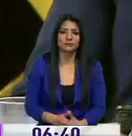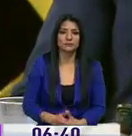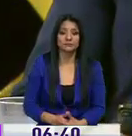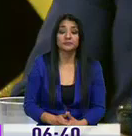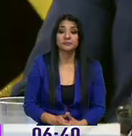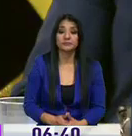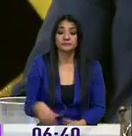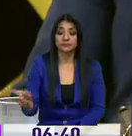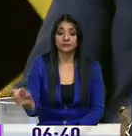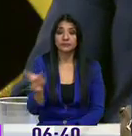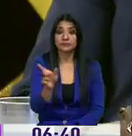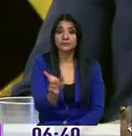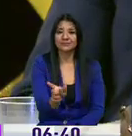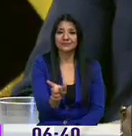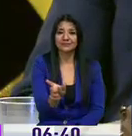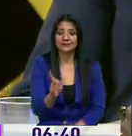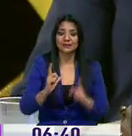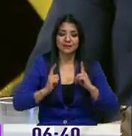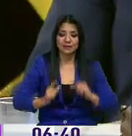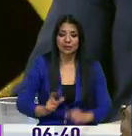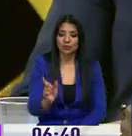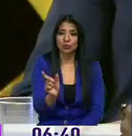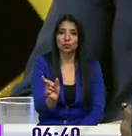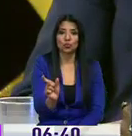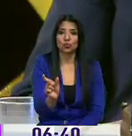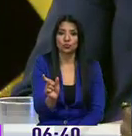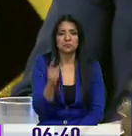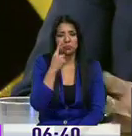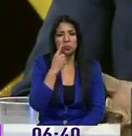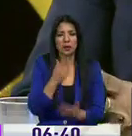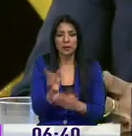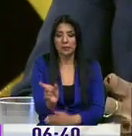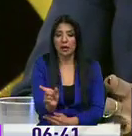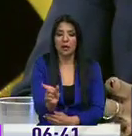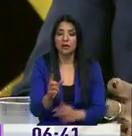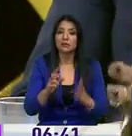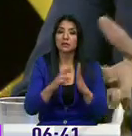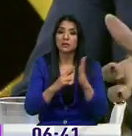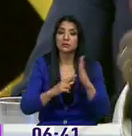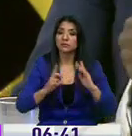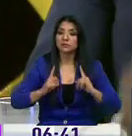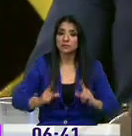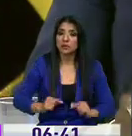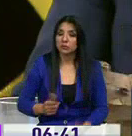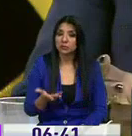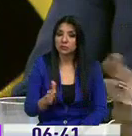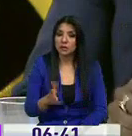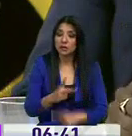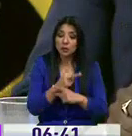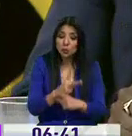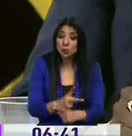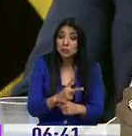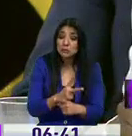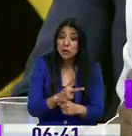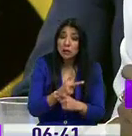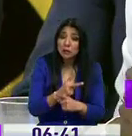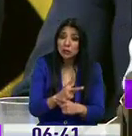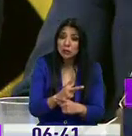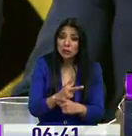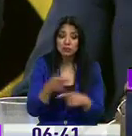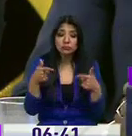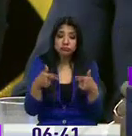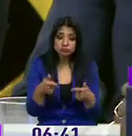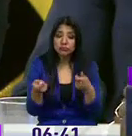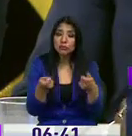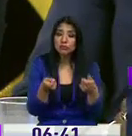dispositivo al sistema de salud que no cuenta con registro sanitario no se tomen las precauciones necesarias mínimas para poder realizar la vida